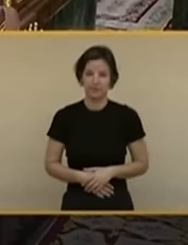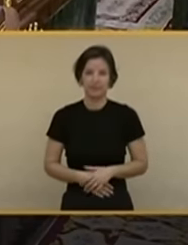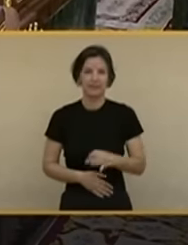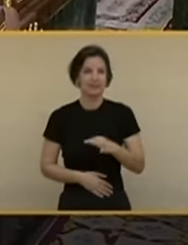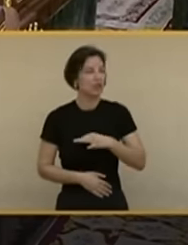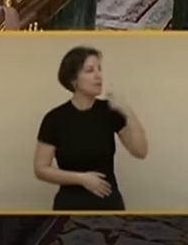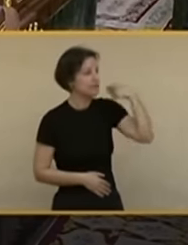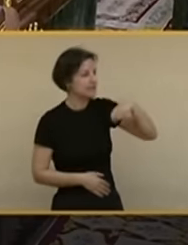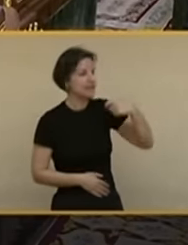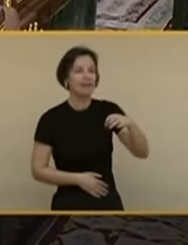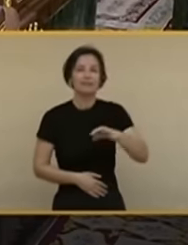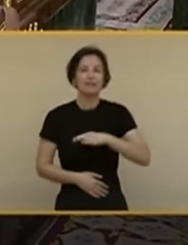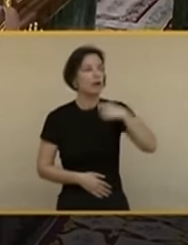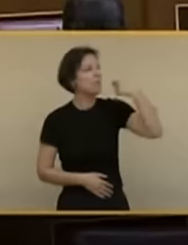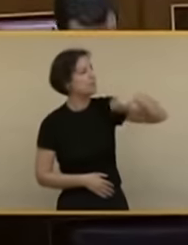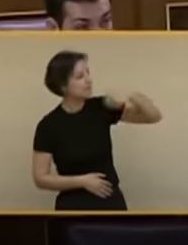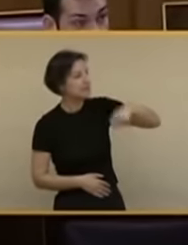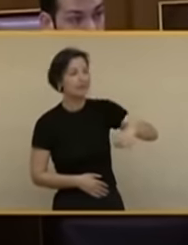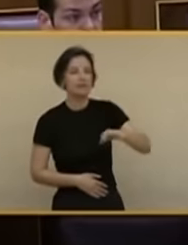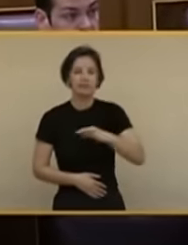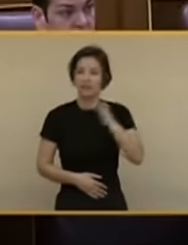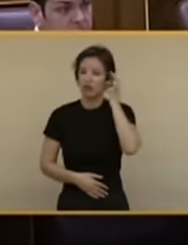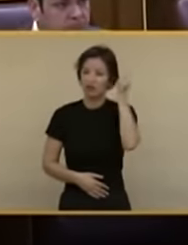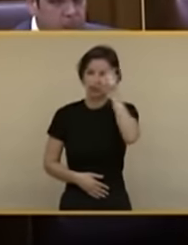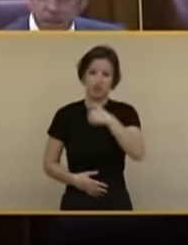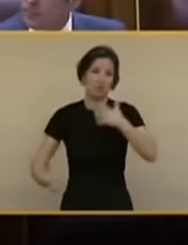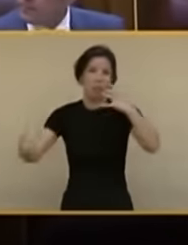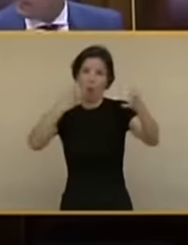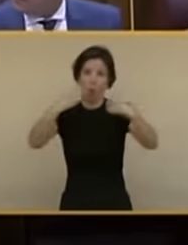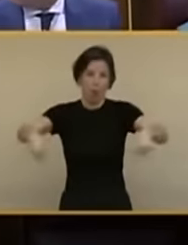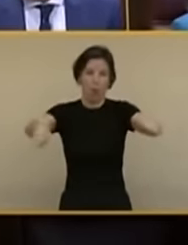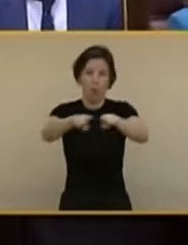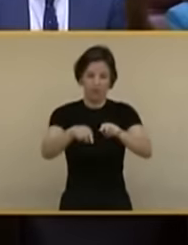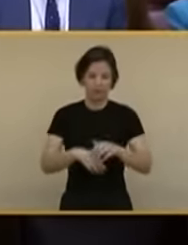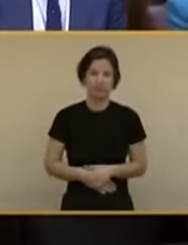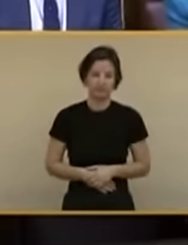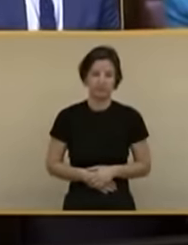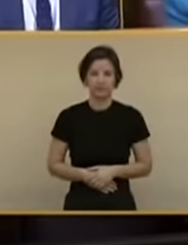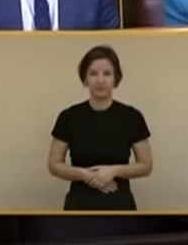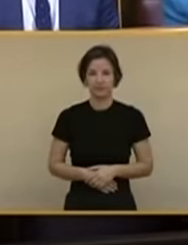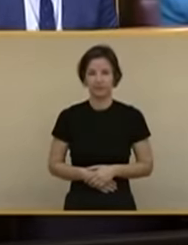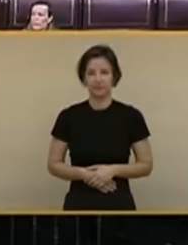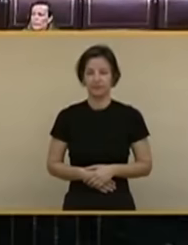señoras señora presidenta señoras y señores Diputados